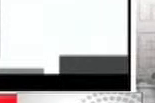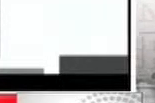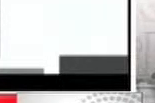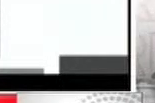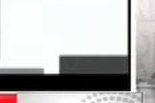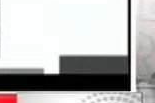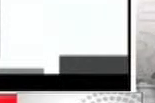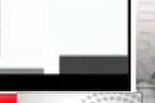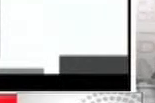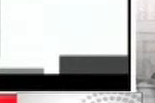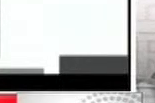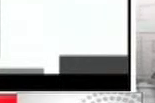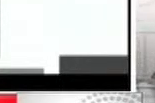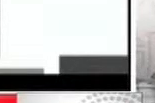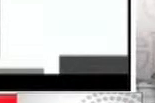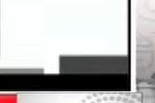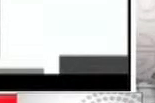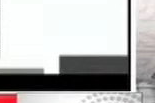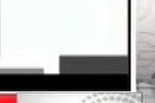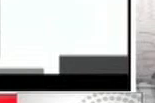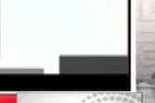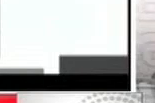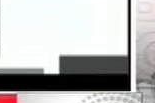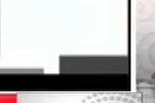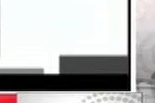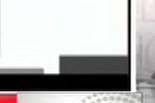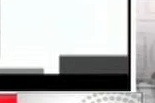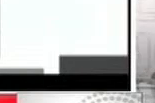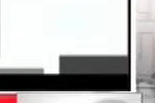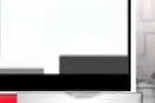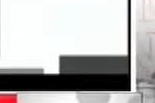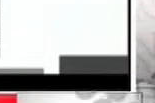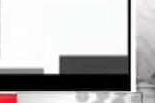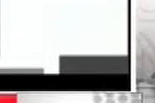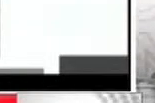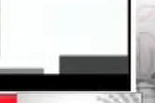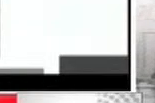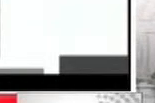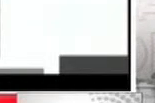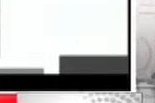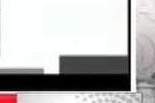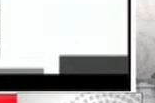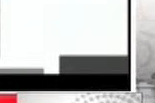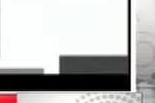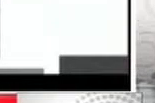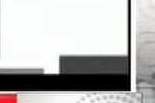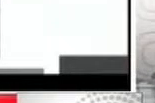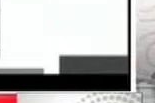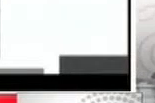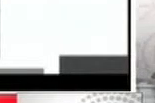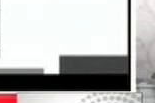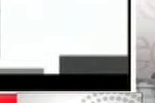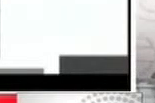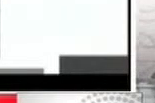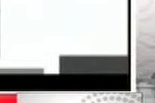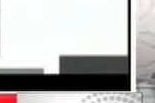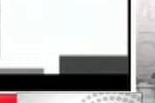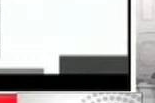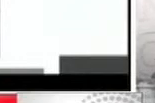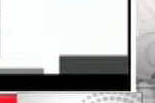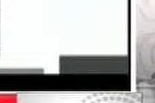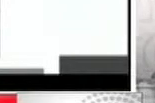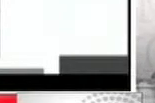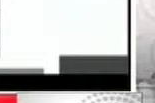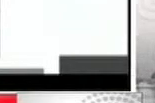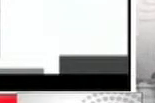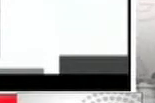ejecuciones en diferentes tiempos, con qué presupuesto se inició, ¿no?, cómo se fue modificando el presupuesto,